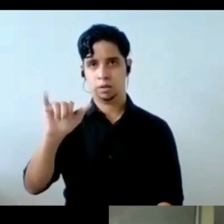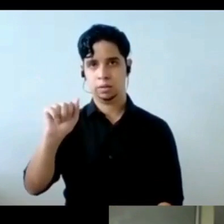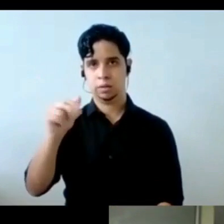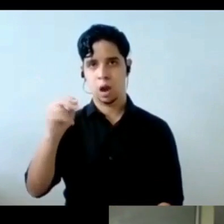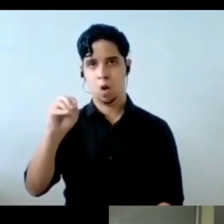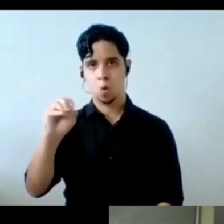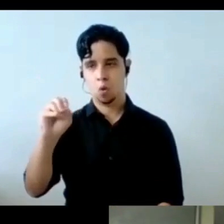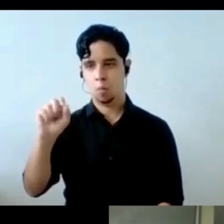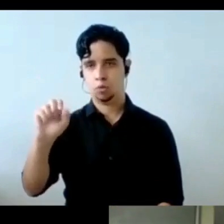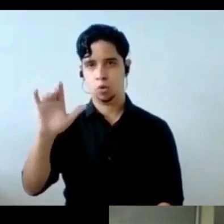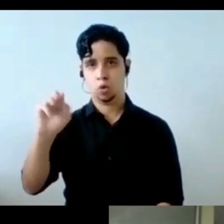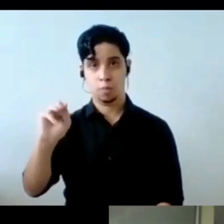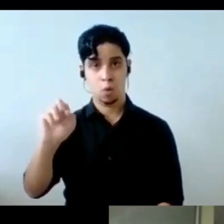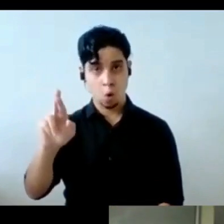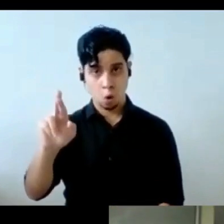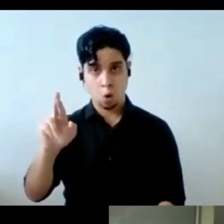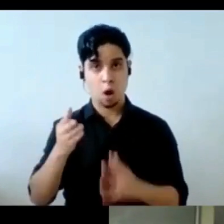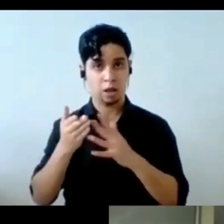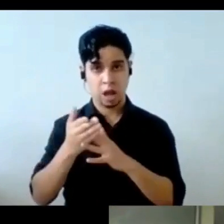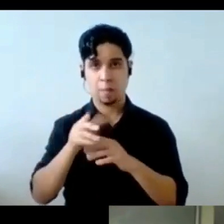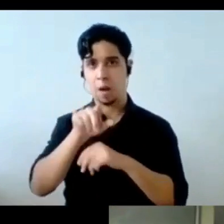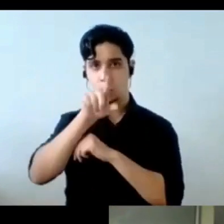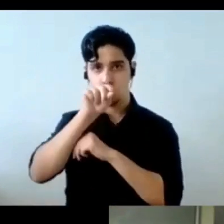artefusionradio@yahoo.com o a través de Twitter